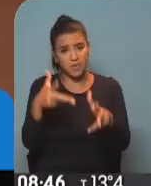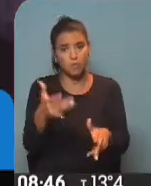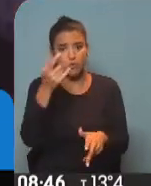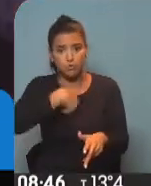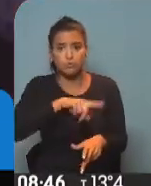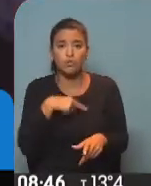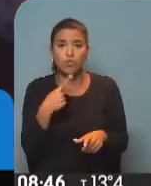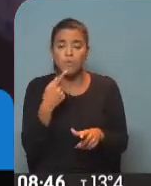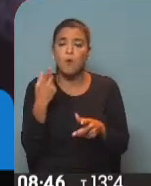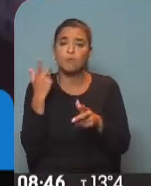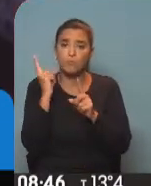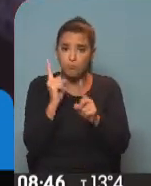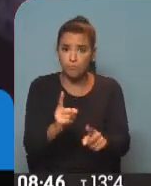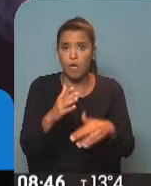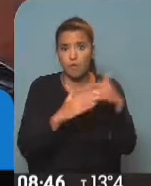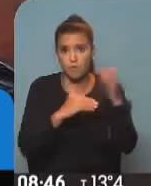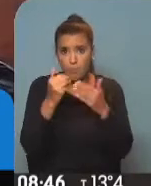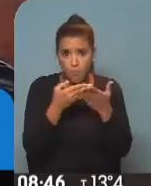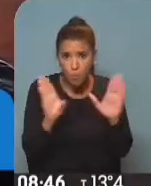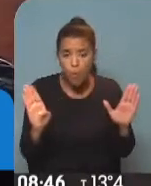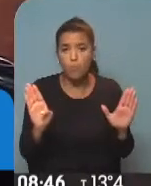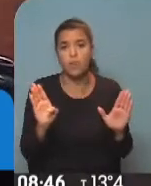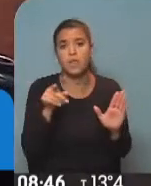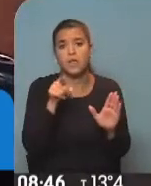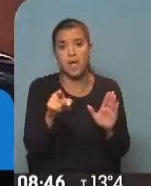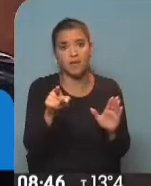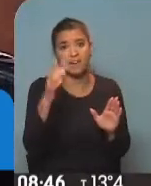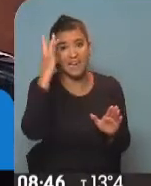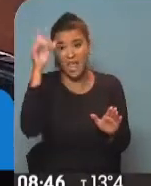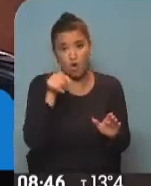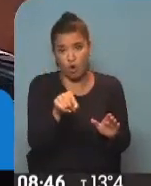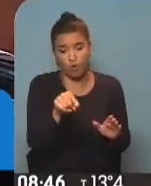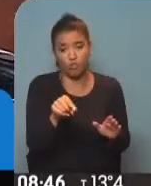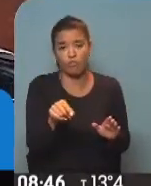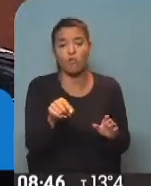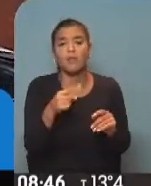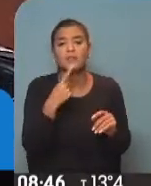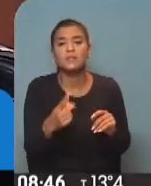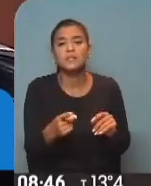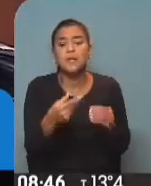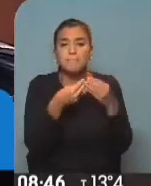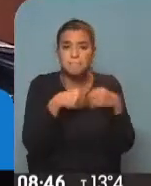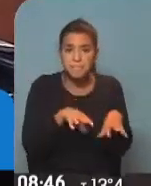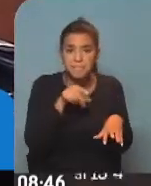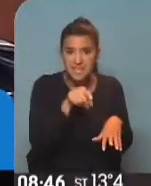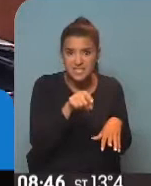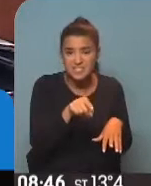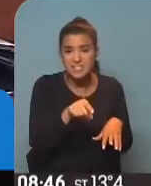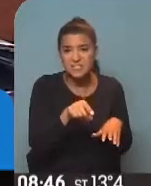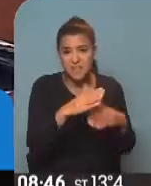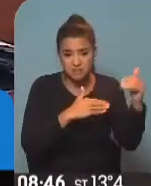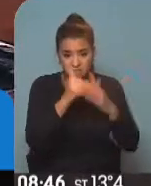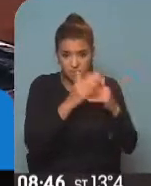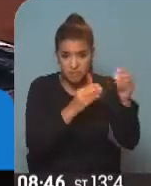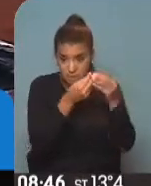continuidad de la obra pública en un nivel de obra pública récord obra que empieza es obra que no